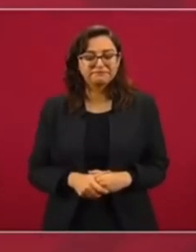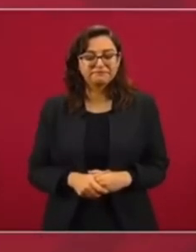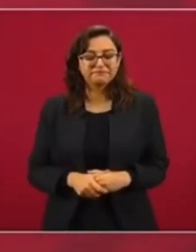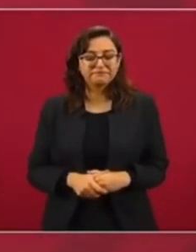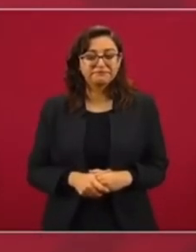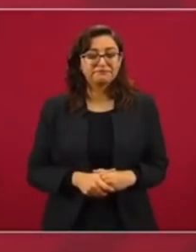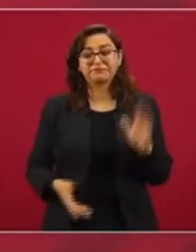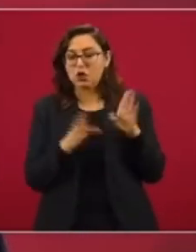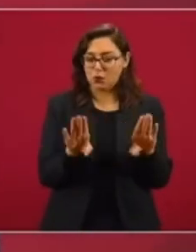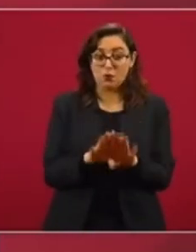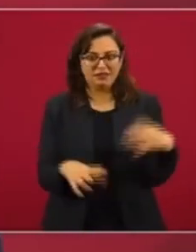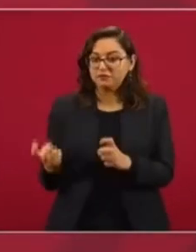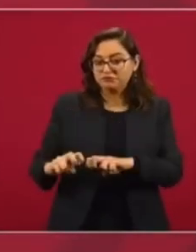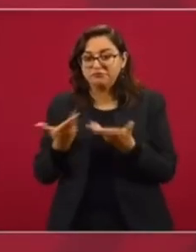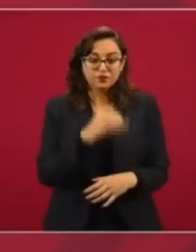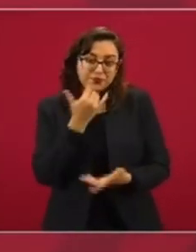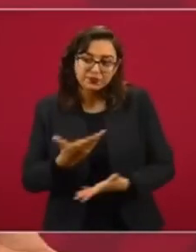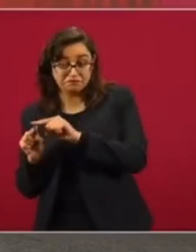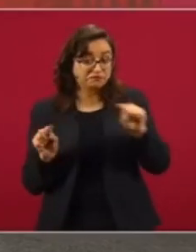a Monterrey.